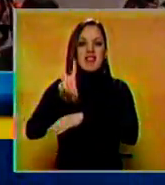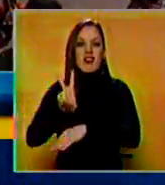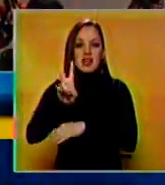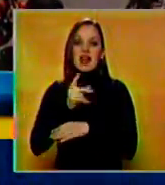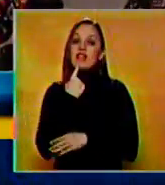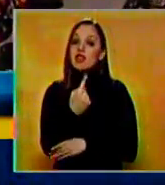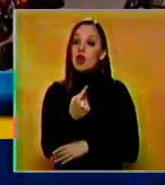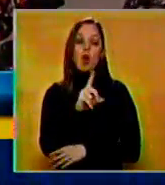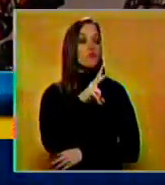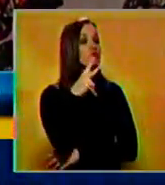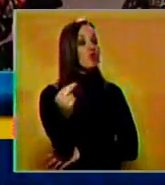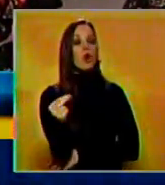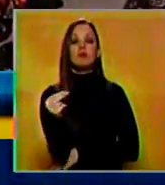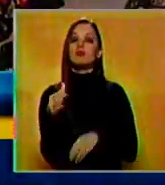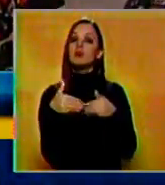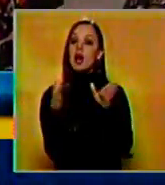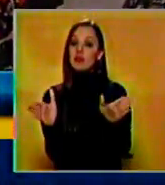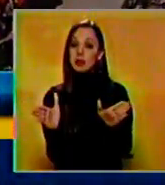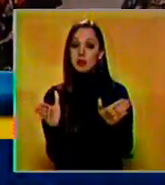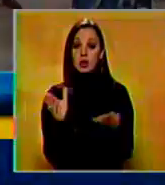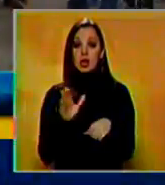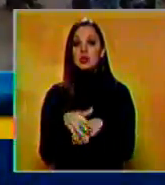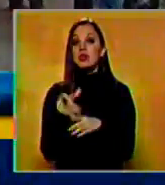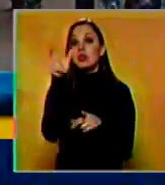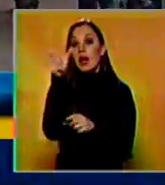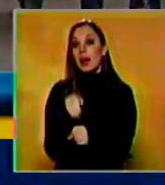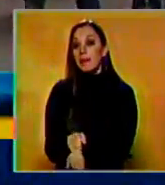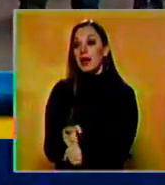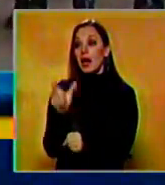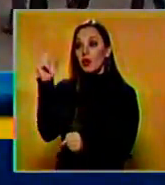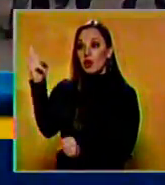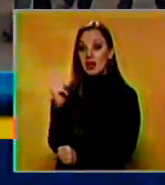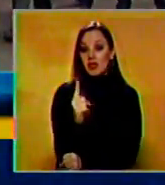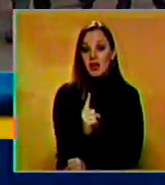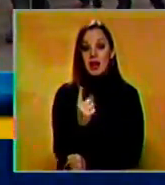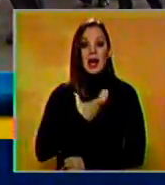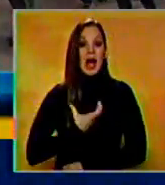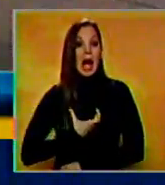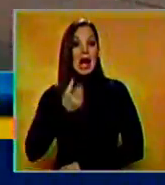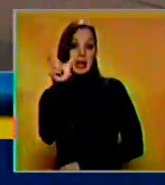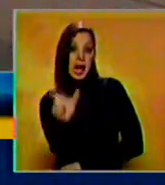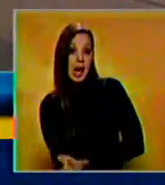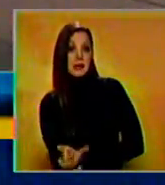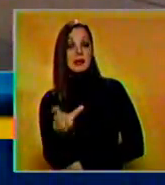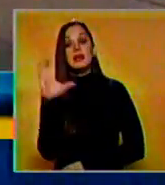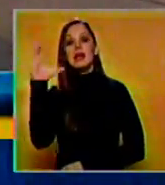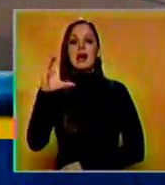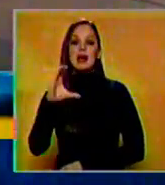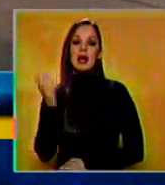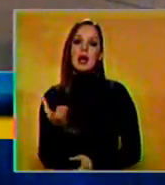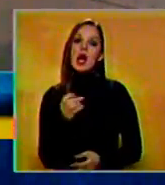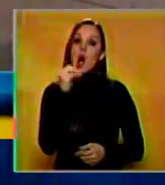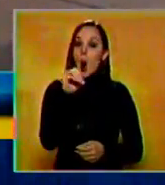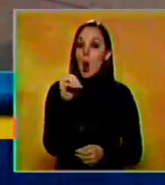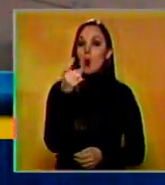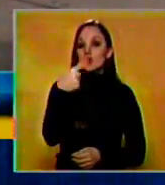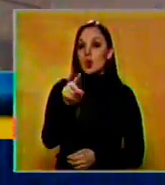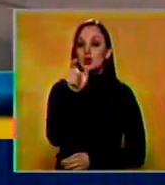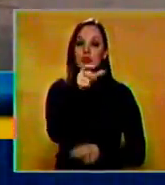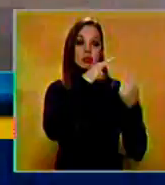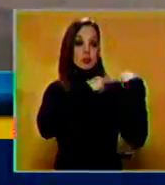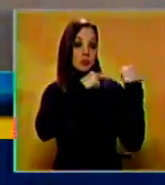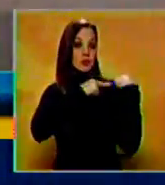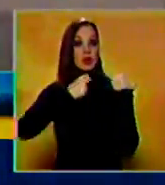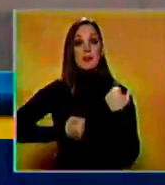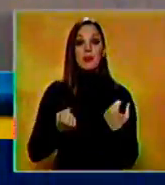de que no se moverían del lugar hasta que fueran atendidos por el alcalde de Caracas o por el presidente de la Comisión para la Transformación de las Policías, a